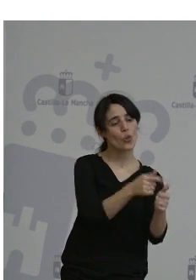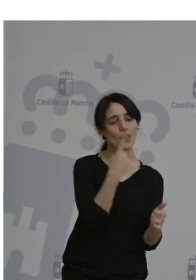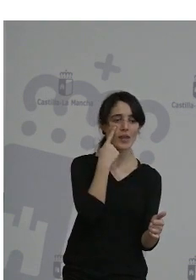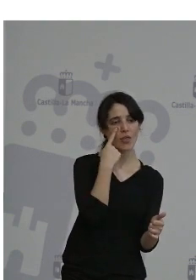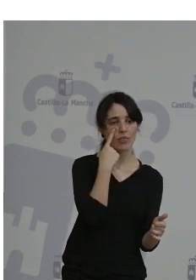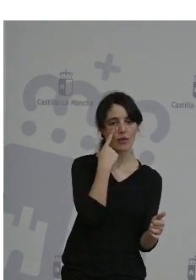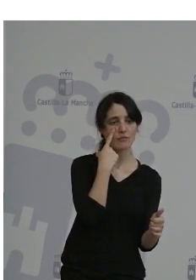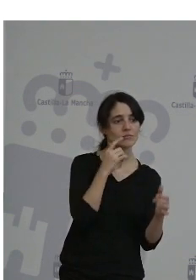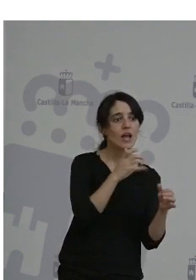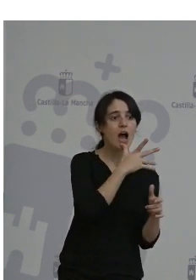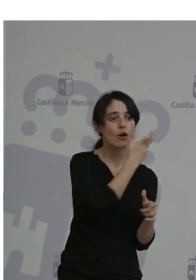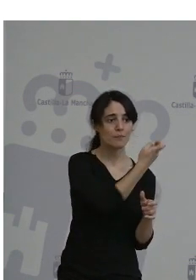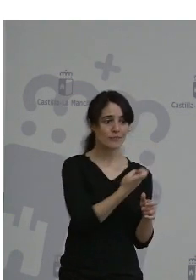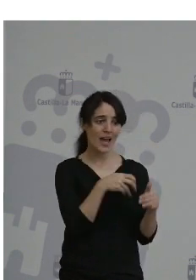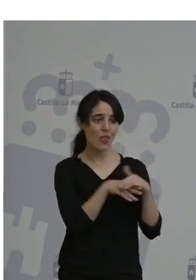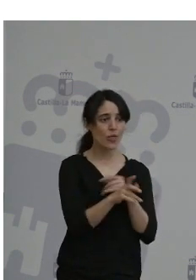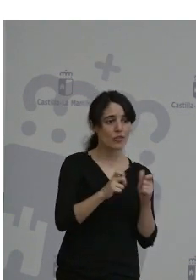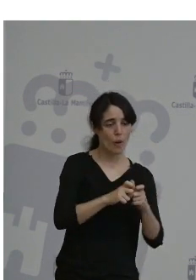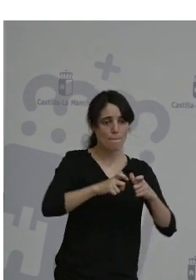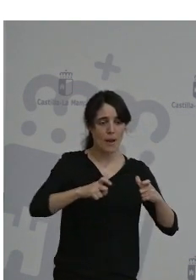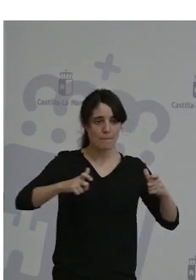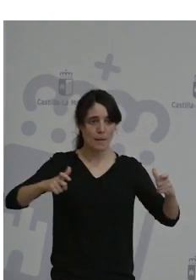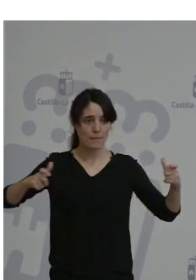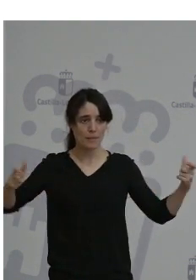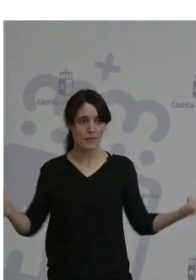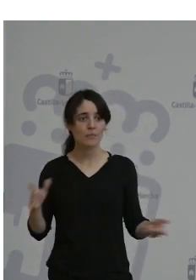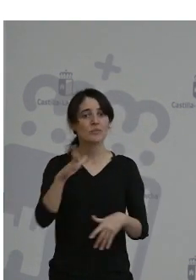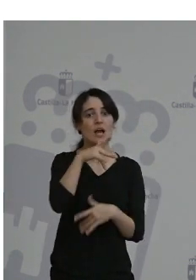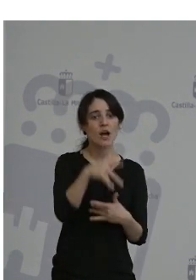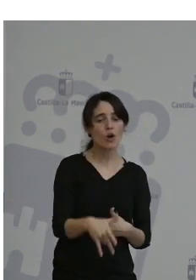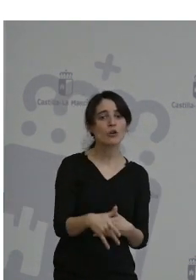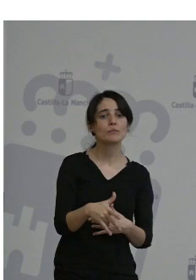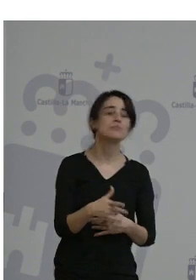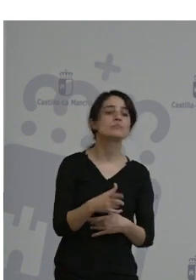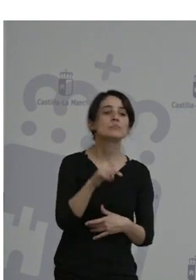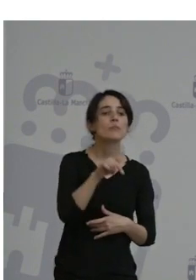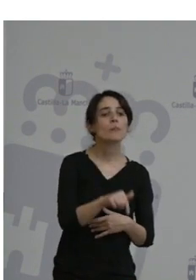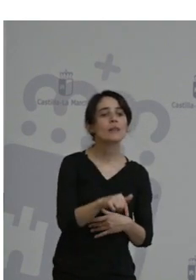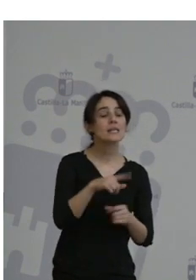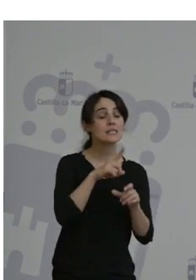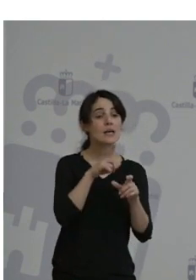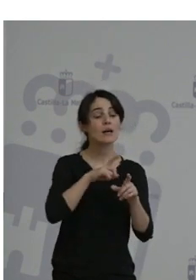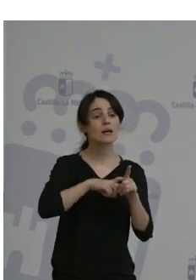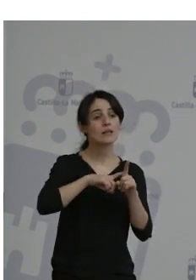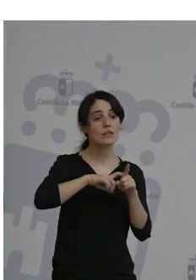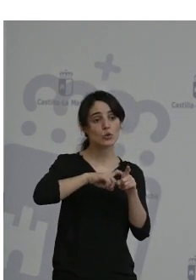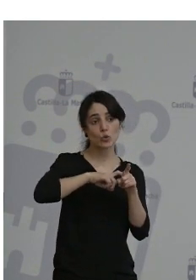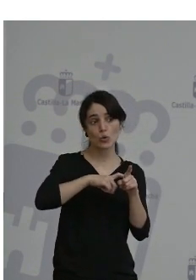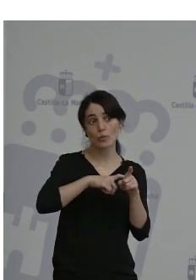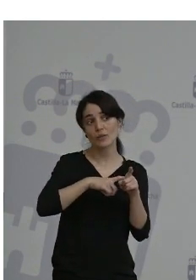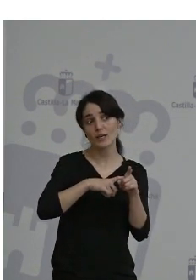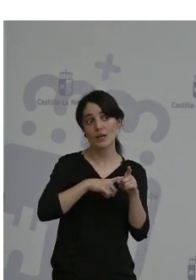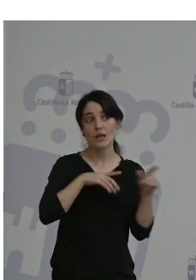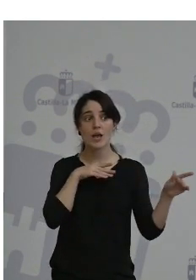Así, la reserva de plazas en el cuerpo general auxiliar para personas con discapacidad intelectual por el turno de promoción